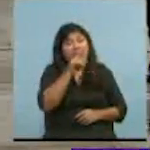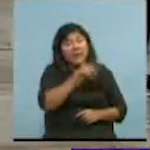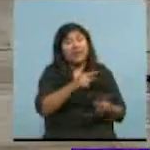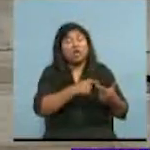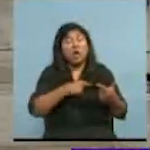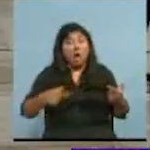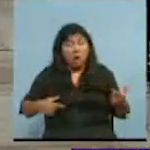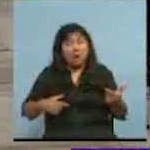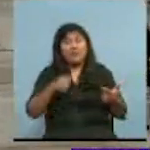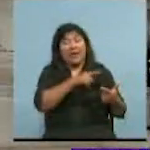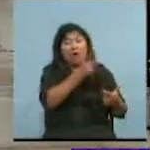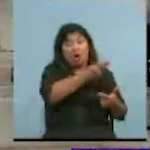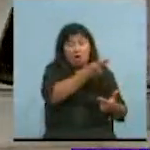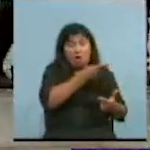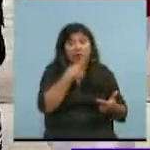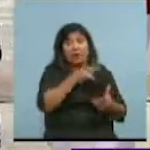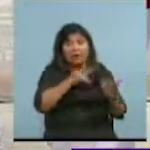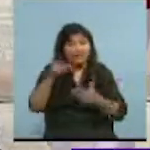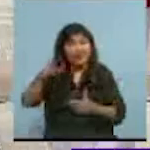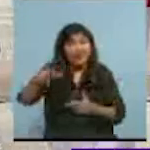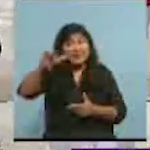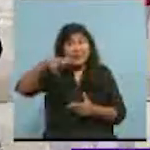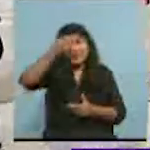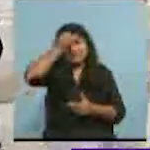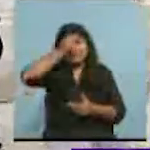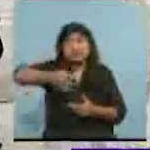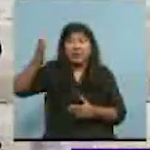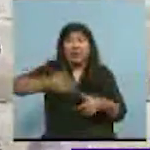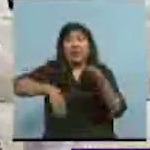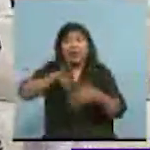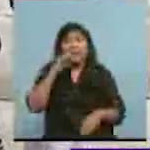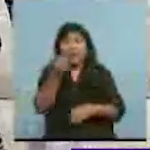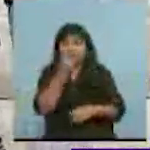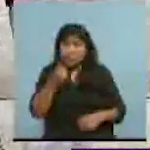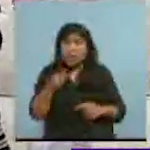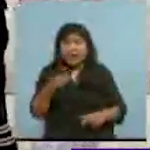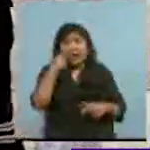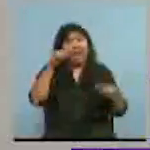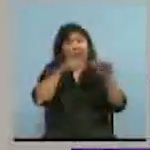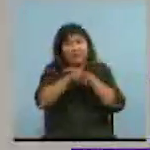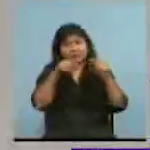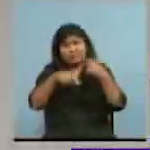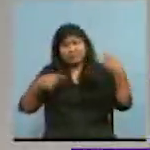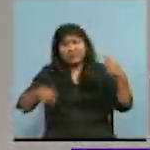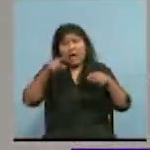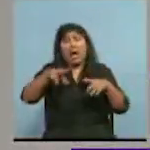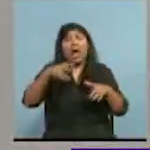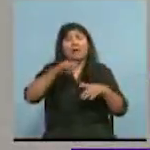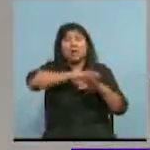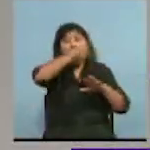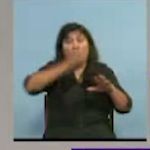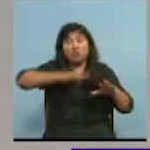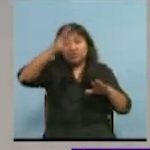gobernador. Es una máquina con altas prestaciones que ha sido diseñada especialmente para vuelo de montaña, por la potencia que